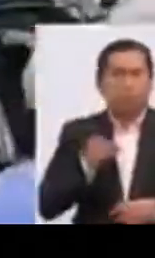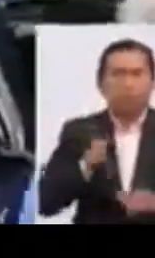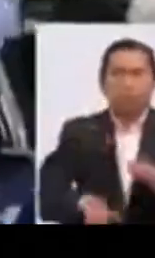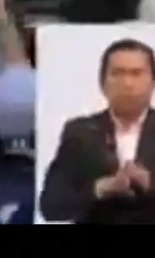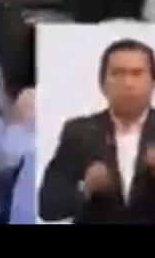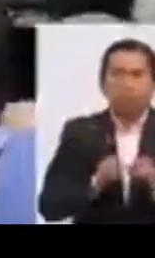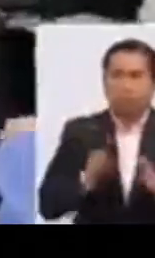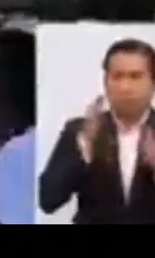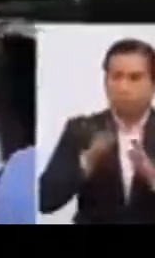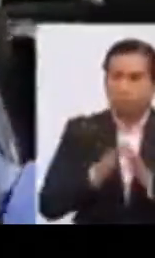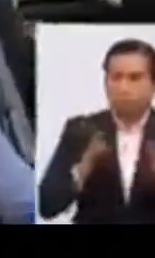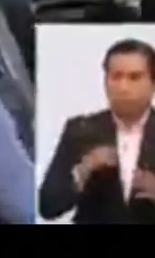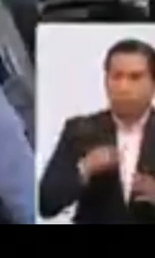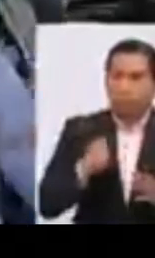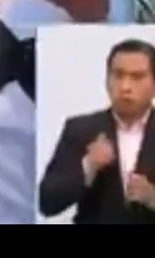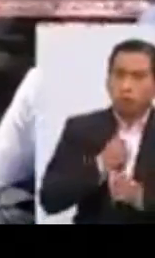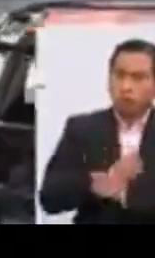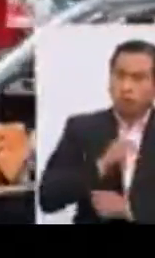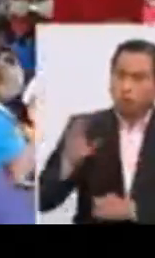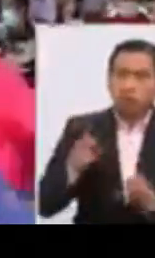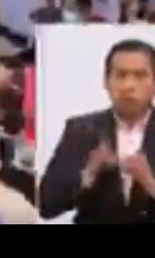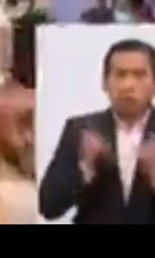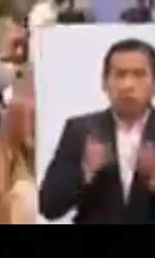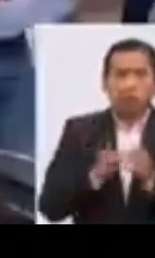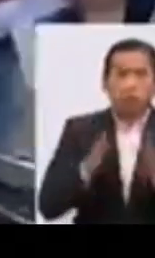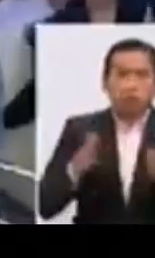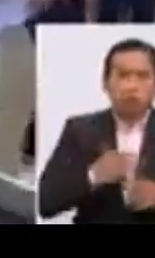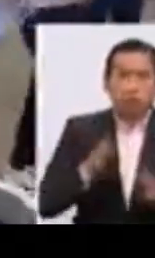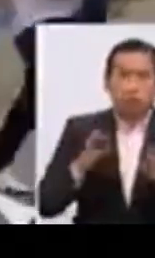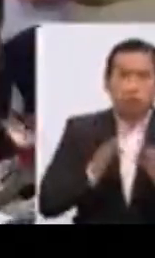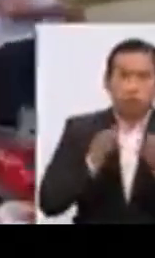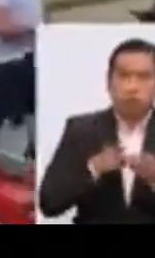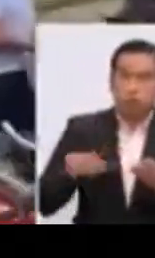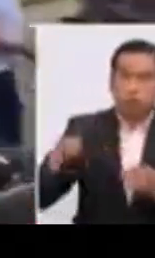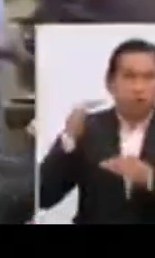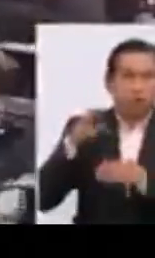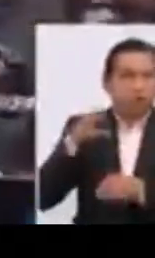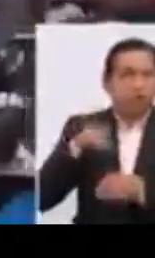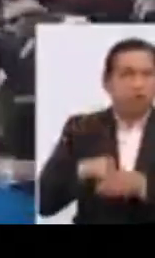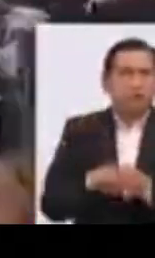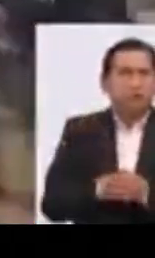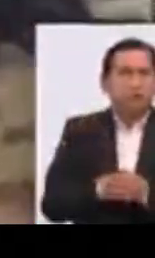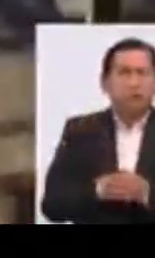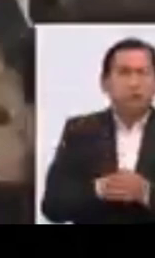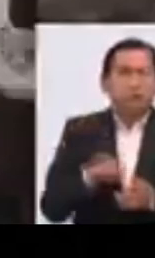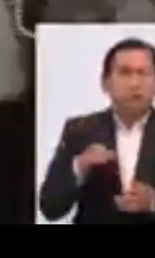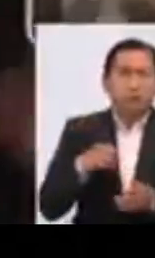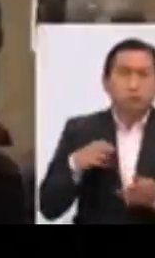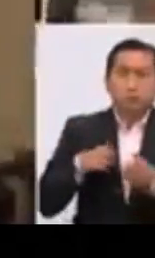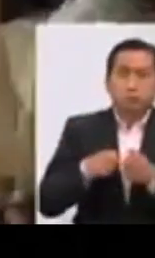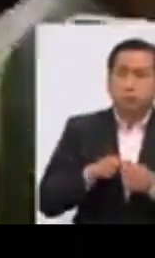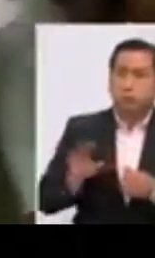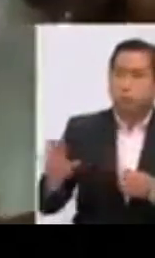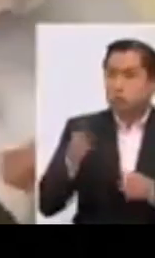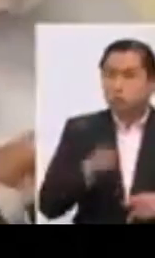con mucho respeto, quiero mucho ese departamento, gran parte de mi familia es cruceña, no tengo ningún problema con la